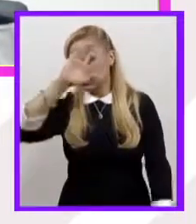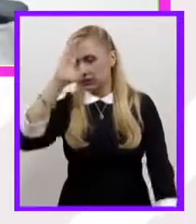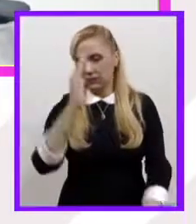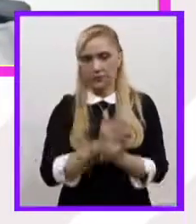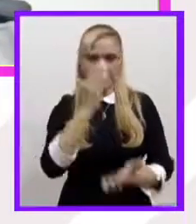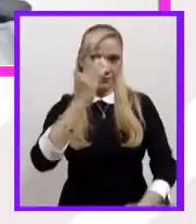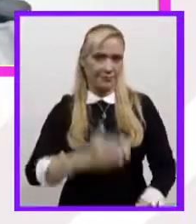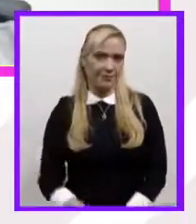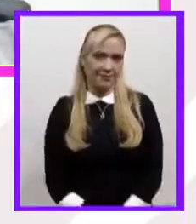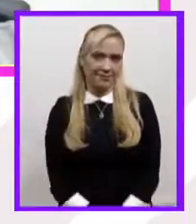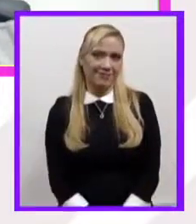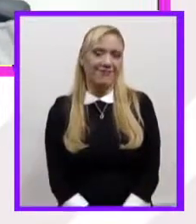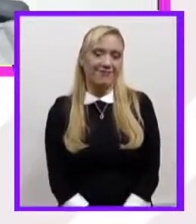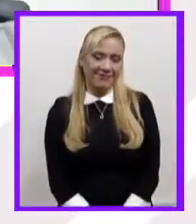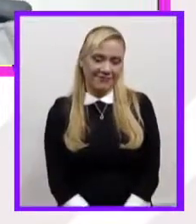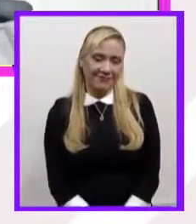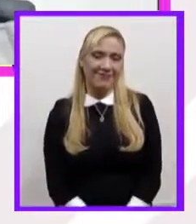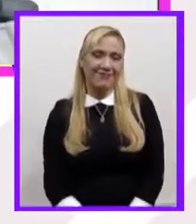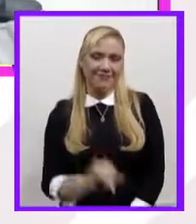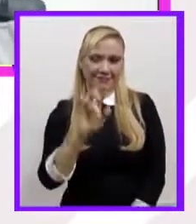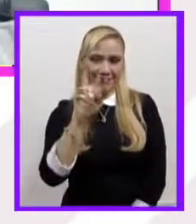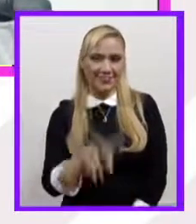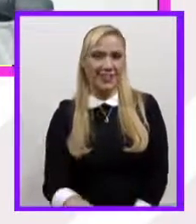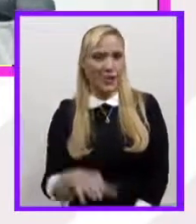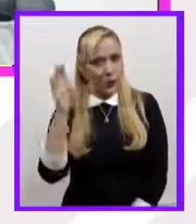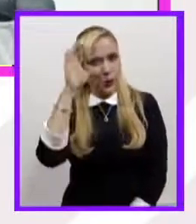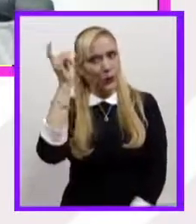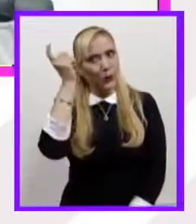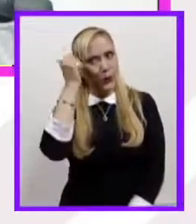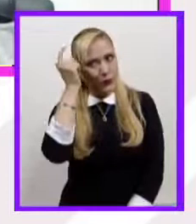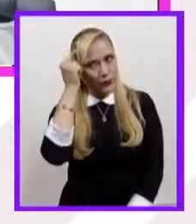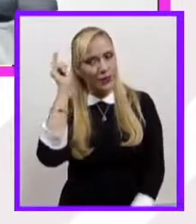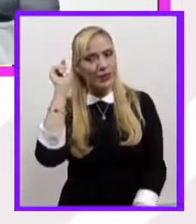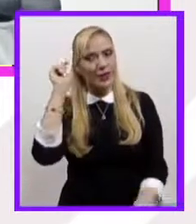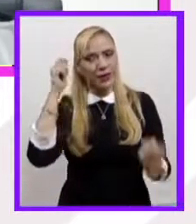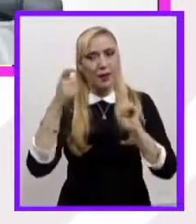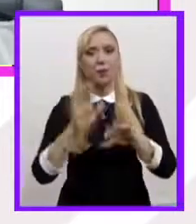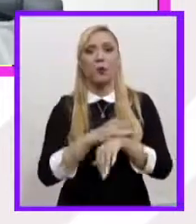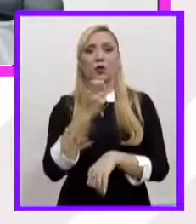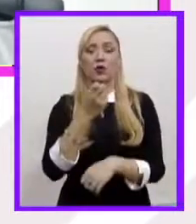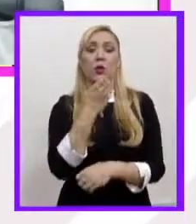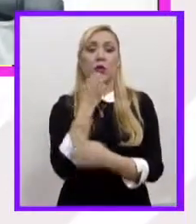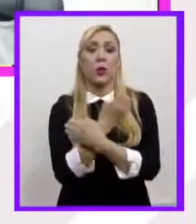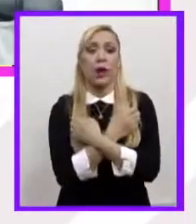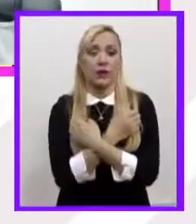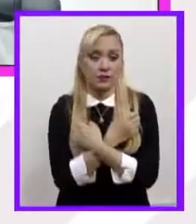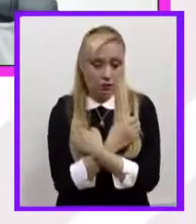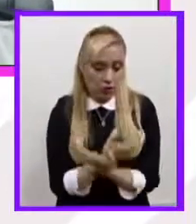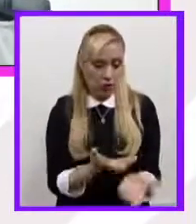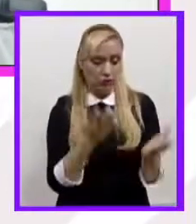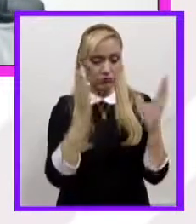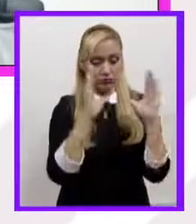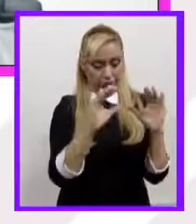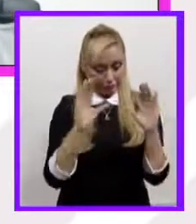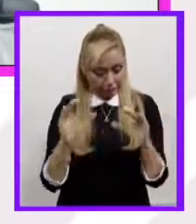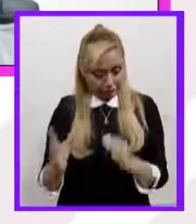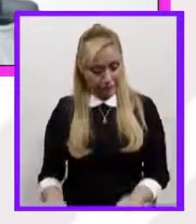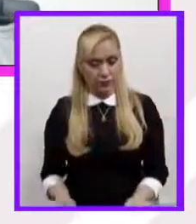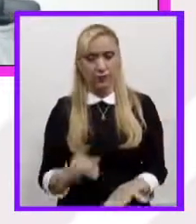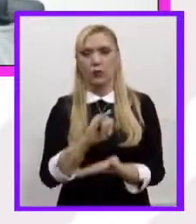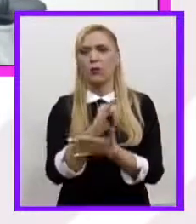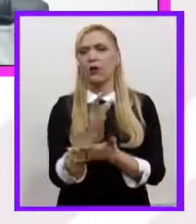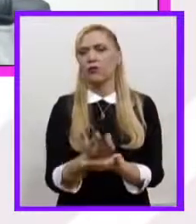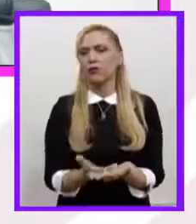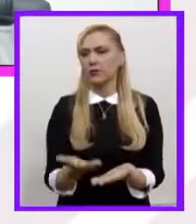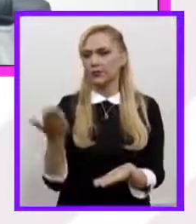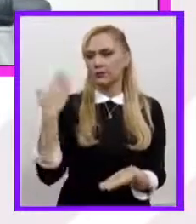espacios. Así es, cultural, y por eso la parte educativa es tan importante, ¿no? Y en un informe que se